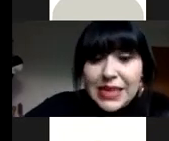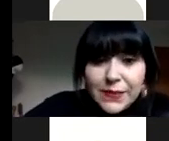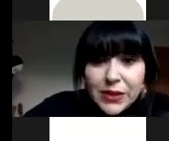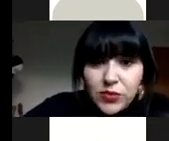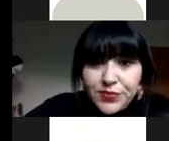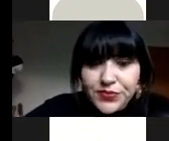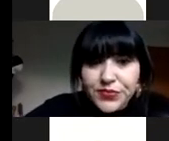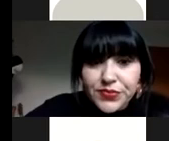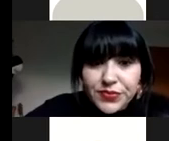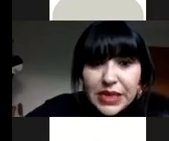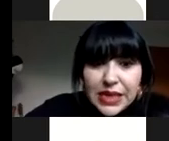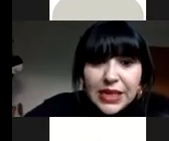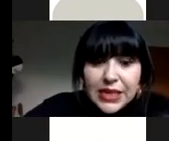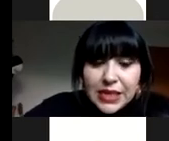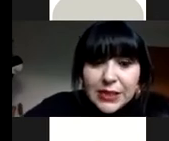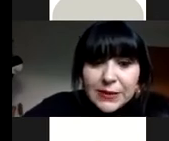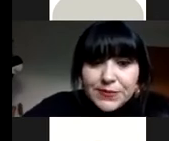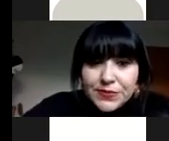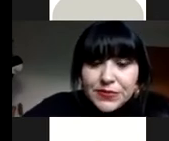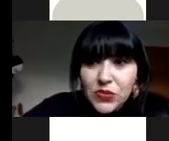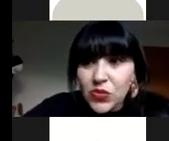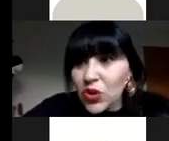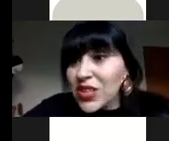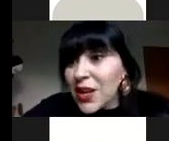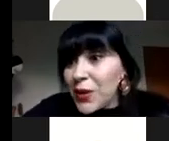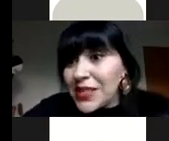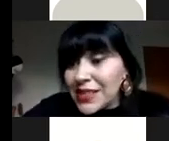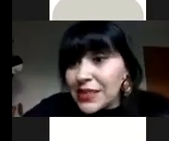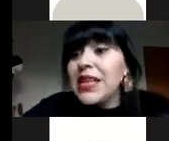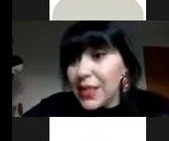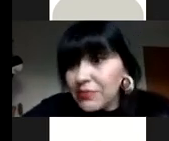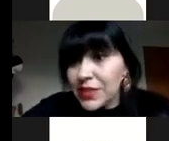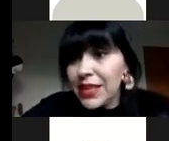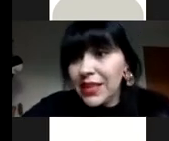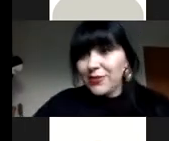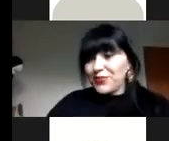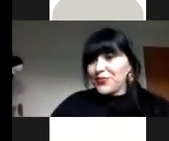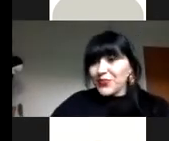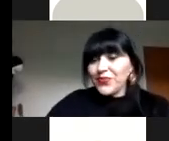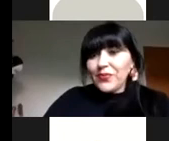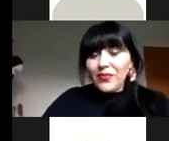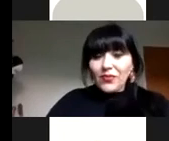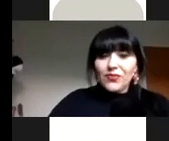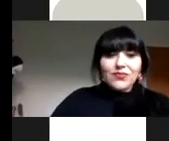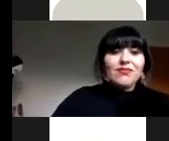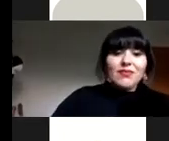Mantener el apego. El apego, sí. Otra después, respuesta. Clenia, dale, Clenia dale. Nos dice